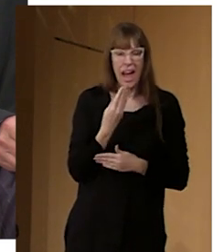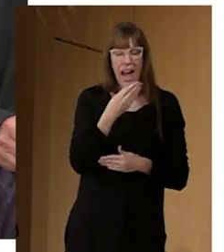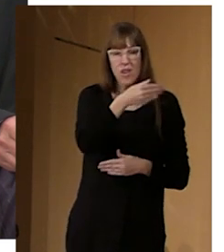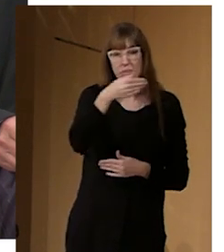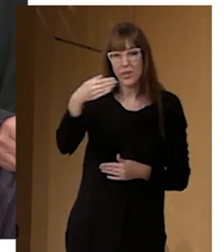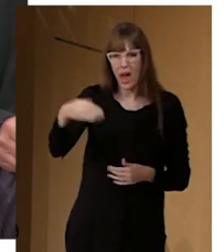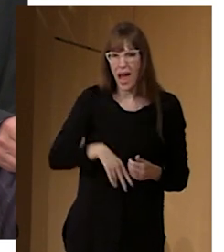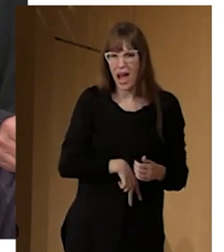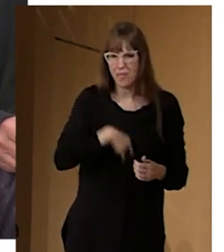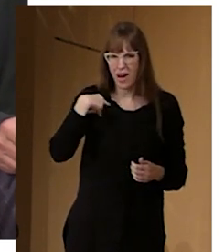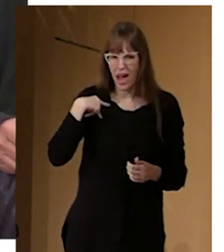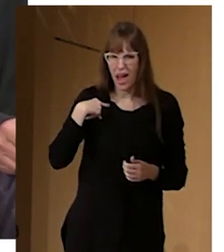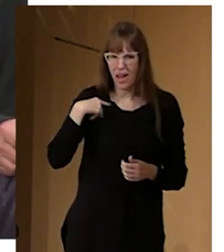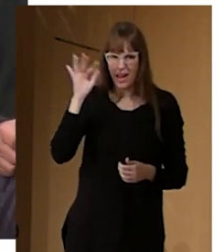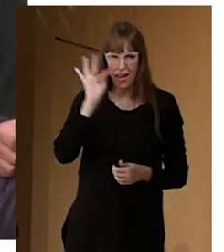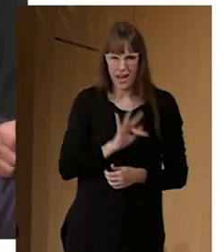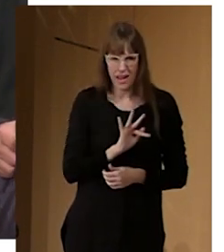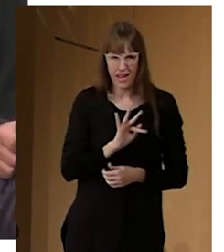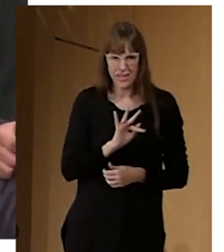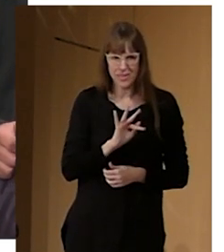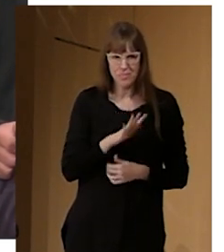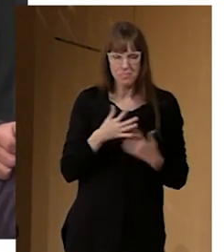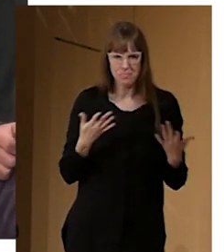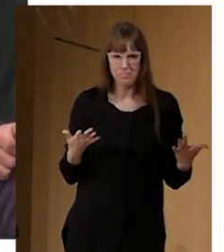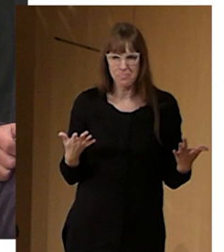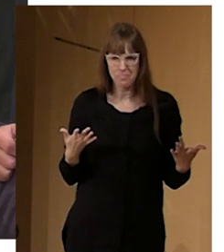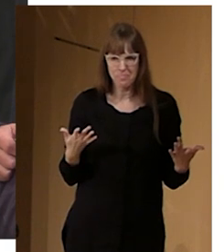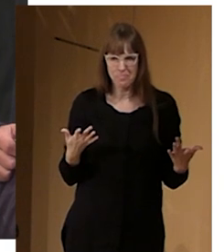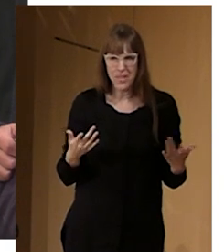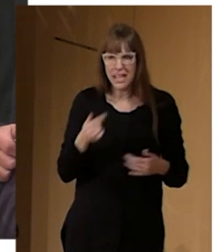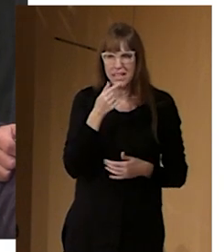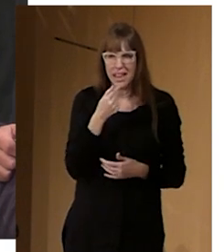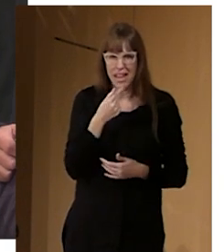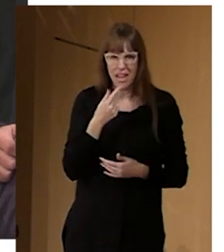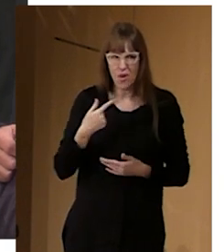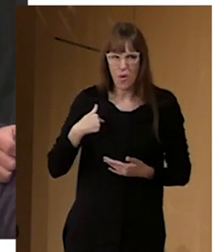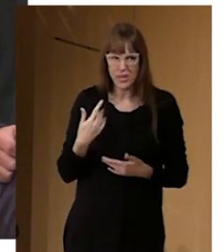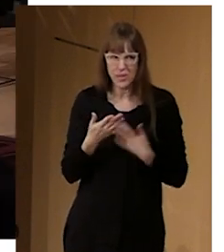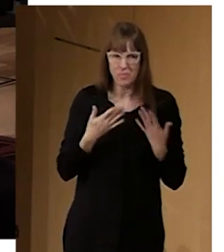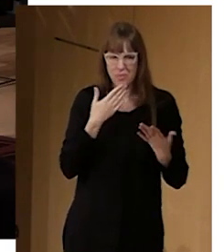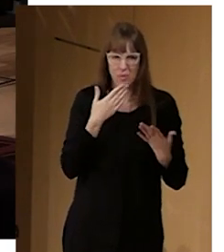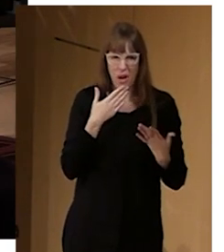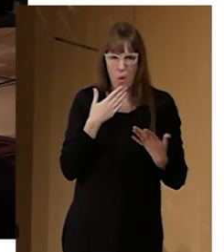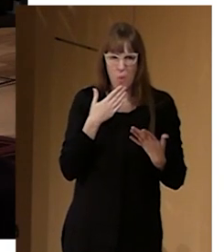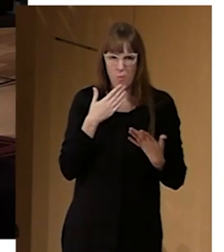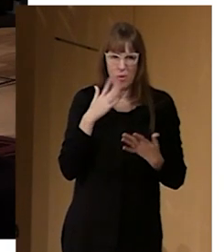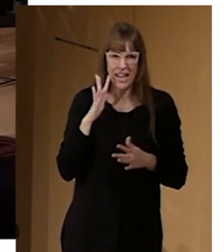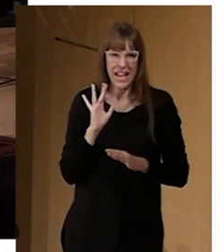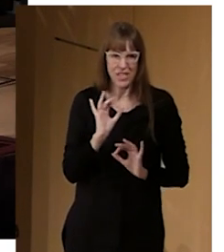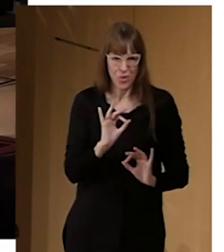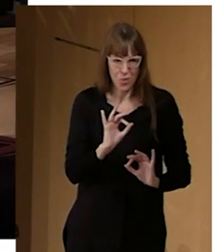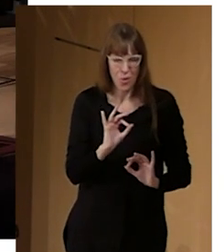no pero hasta que no llegas aquí no te das cuenta digo yo soy yo me tiro una piscina sin agua en un momento dado Pero ca